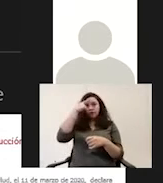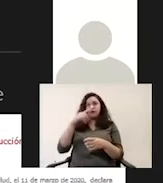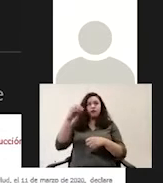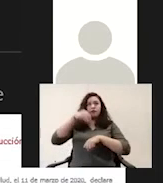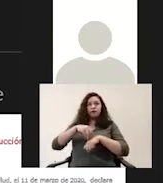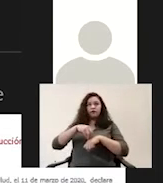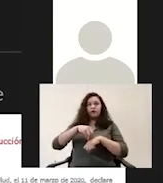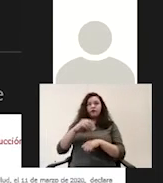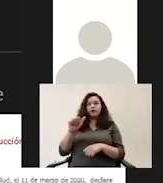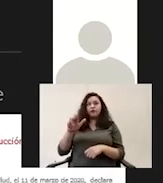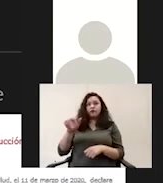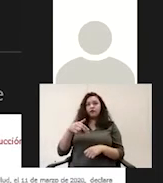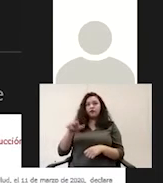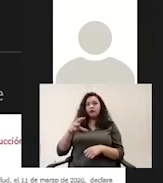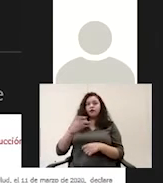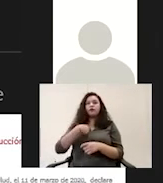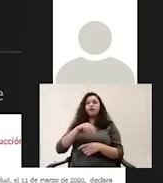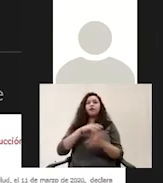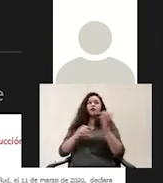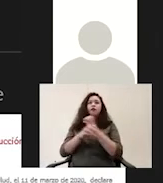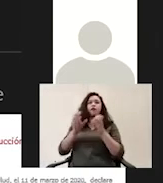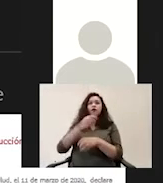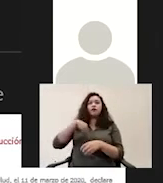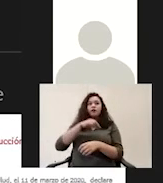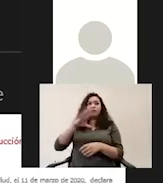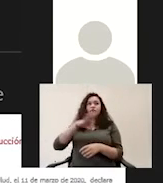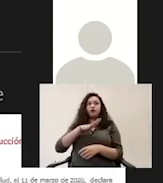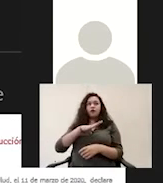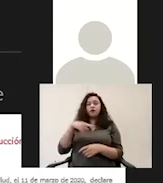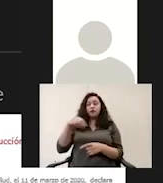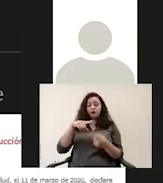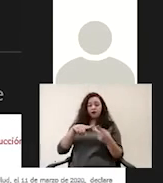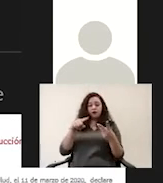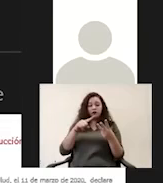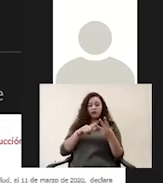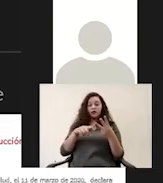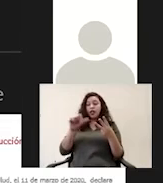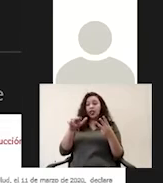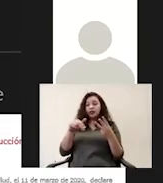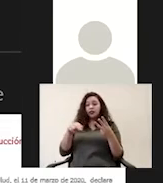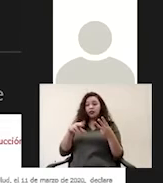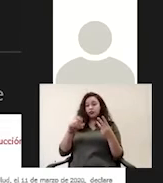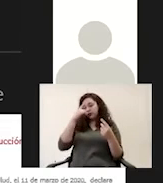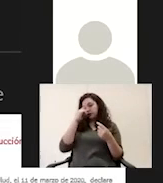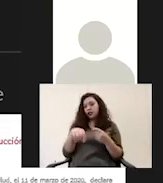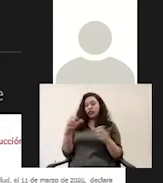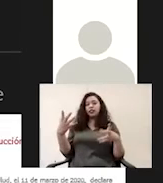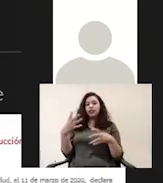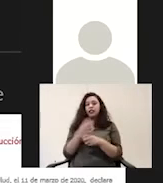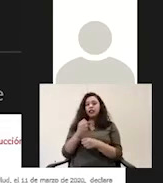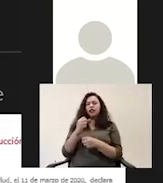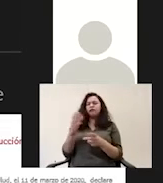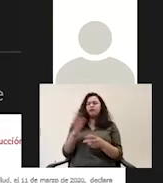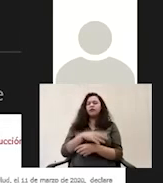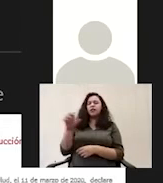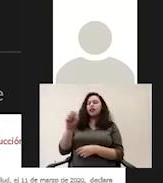los anexos y los recursos con los que vamos a contar. En los anexos nosotros incluimos la parte de las señaléticas y